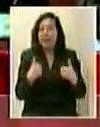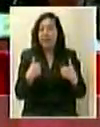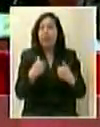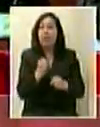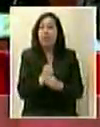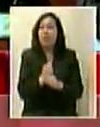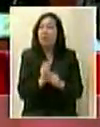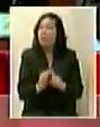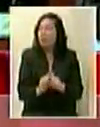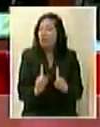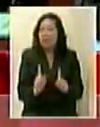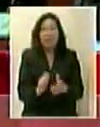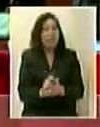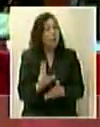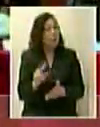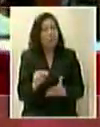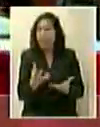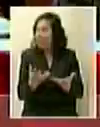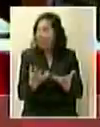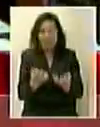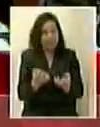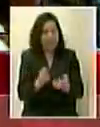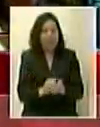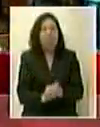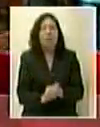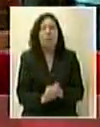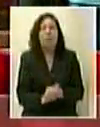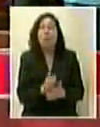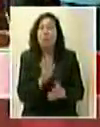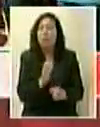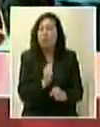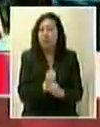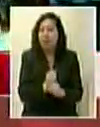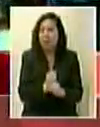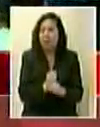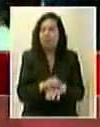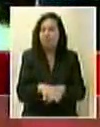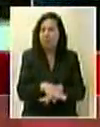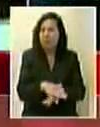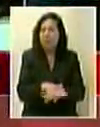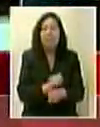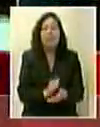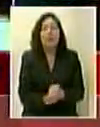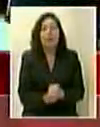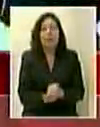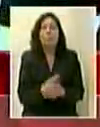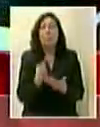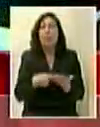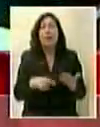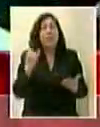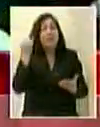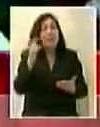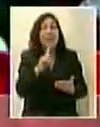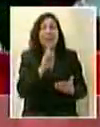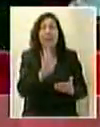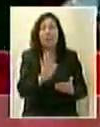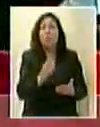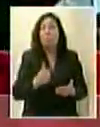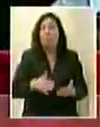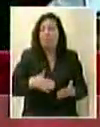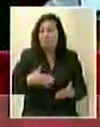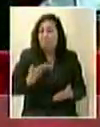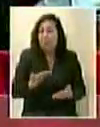labor distinta, o sea que no queremos que se mezcle la labor de gestión, porque la idea es que ustedes puedan